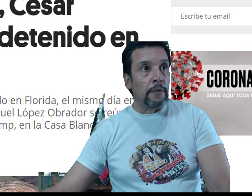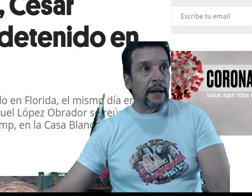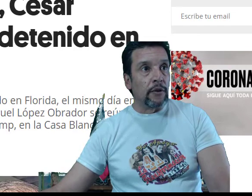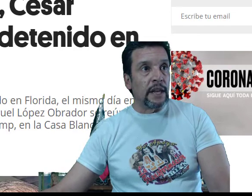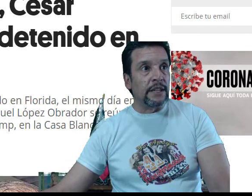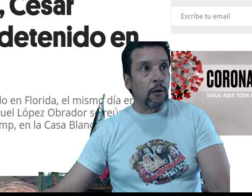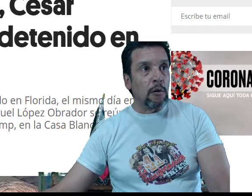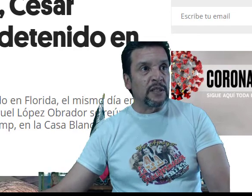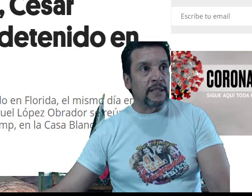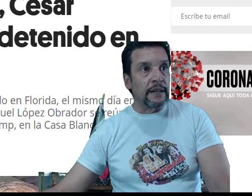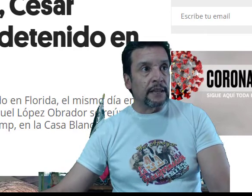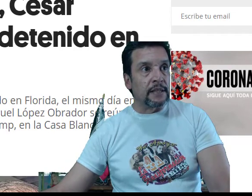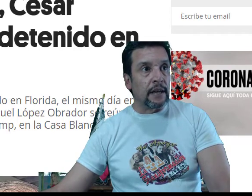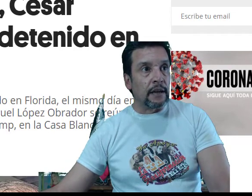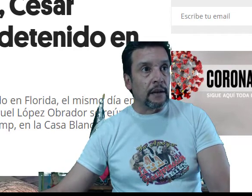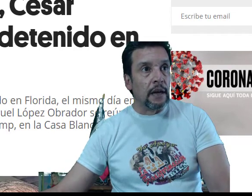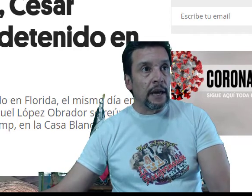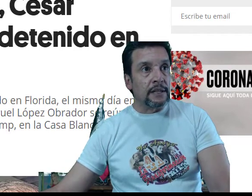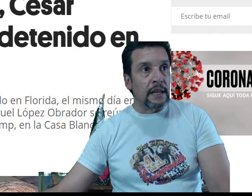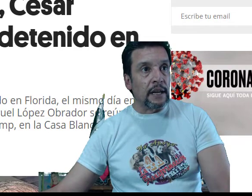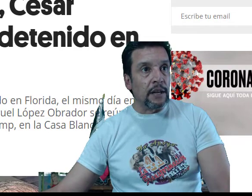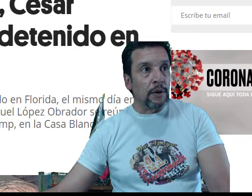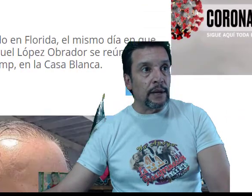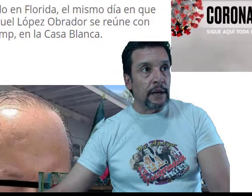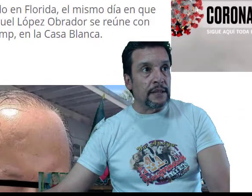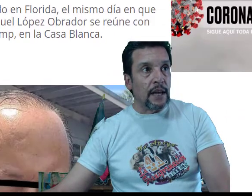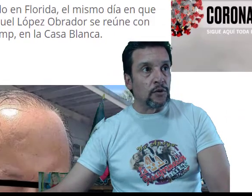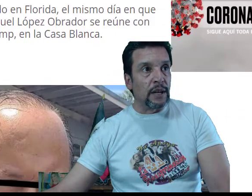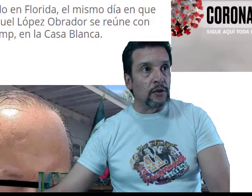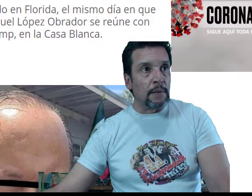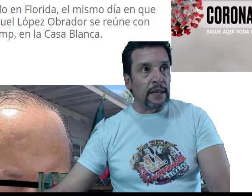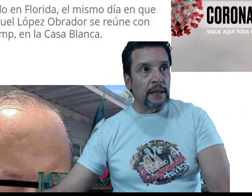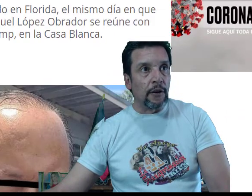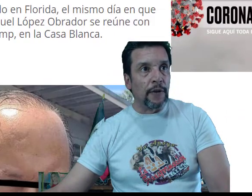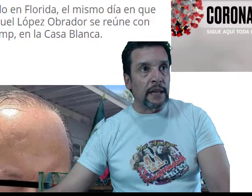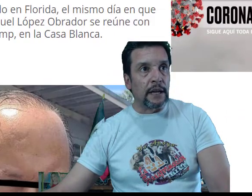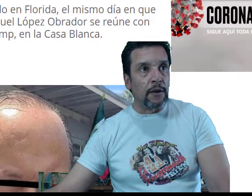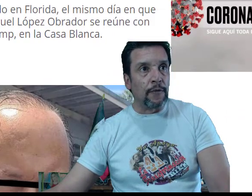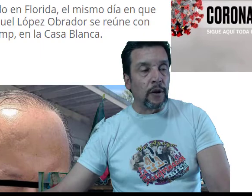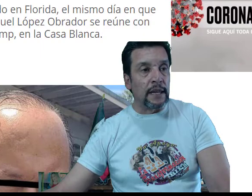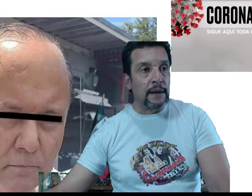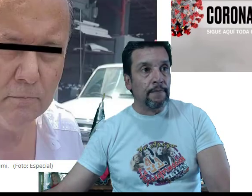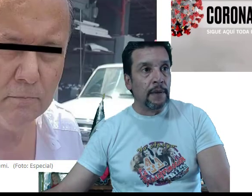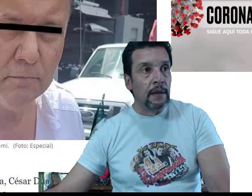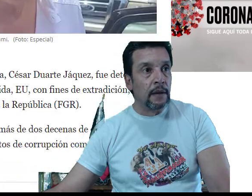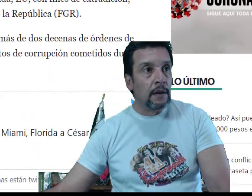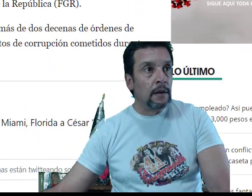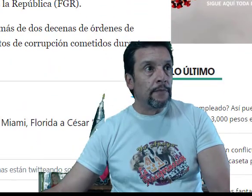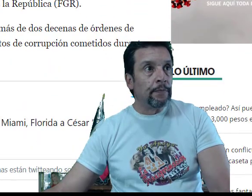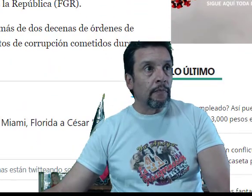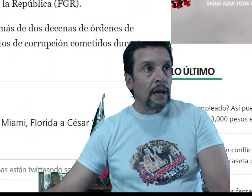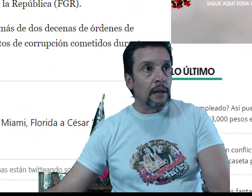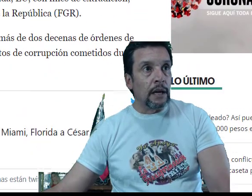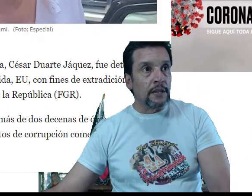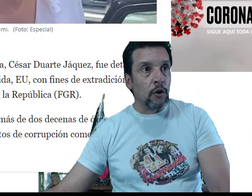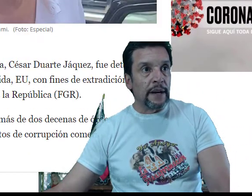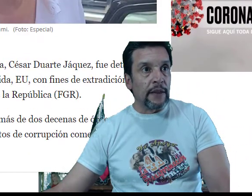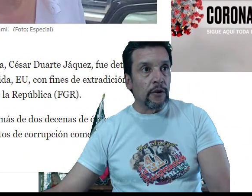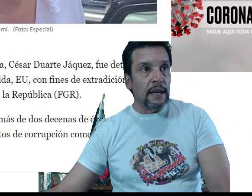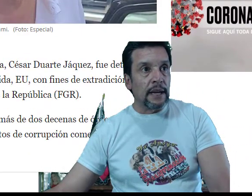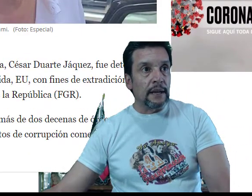El exgobernador de Chihuahua, César Date, es detenido en Estados Unidos. El mandatario fue detenido en Florida.